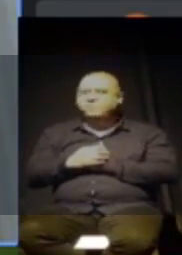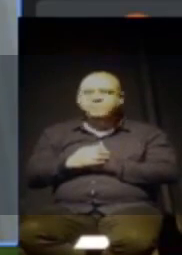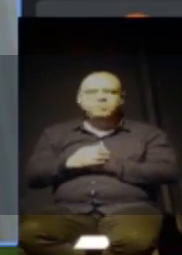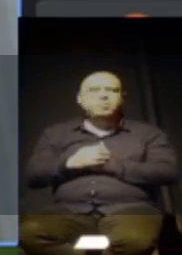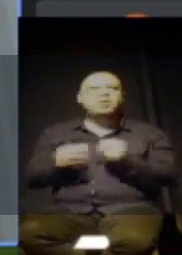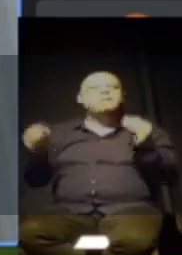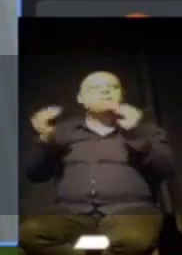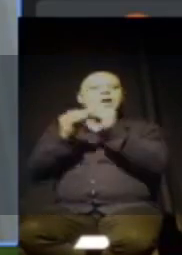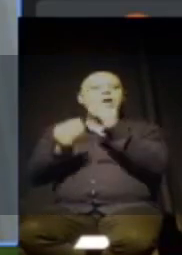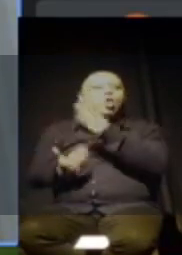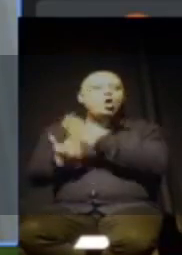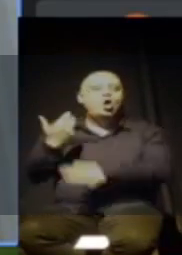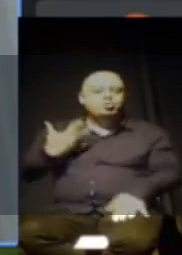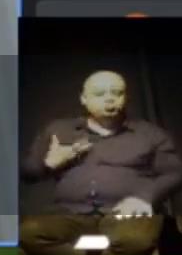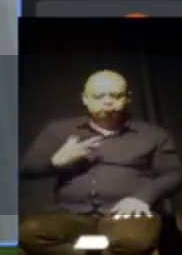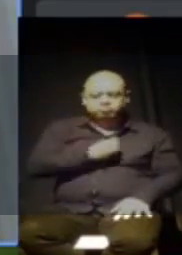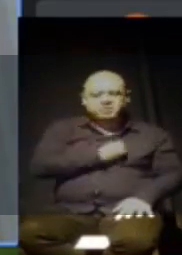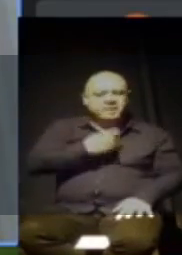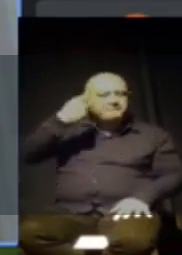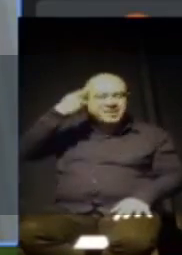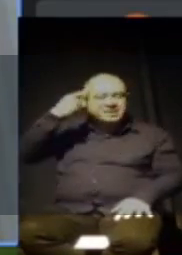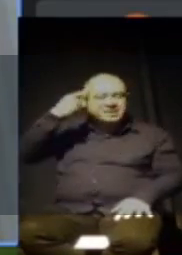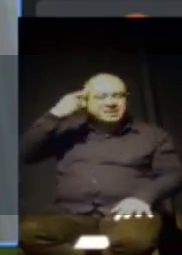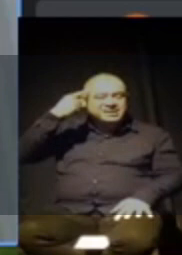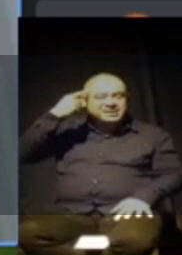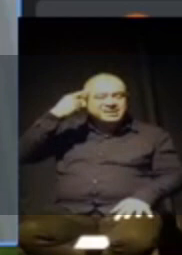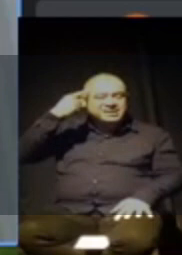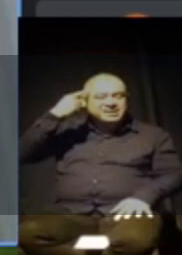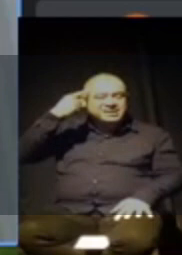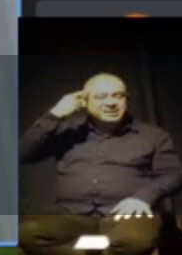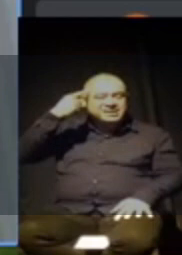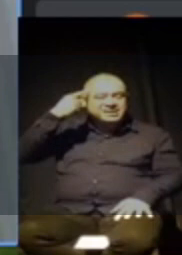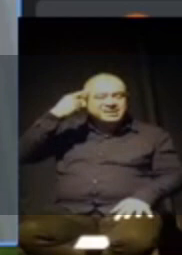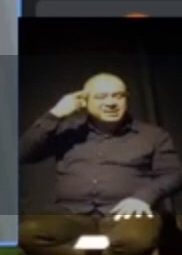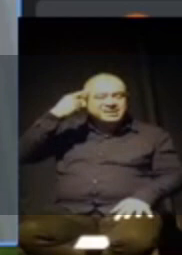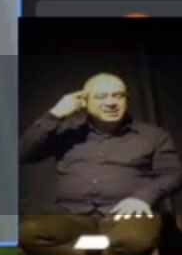están llamadas a pensar en que